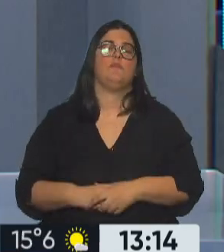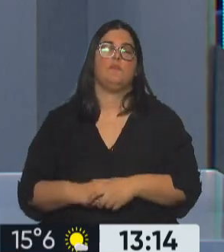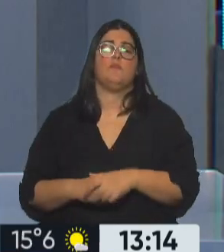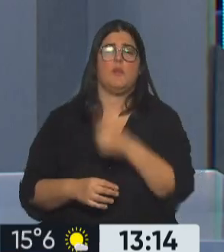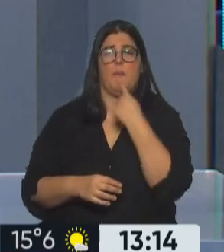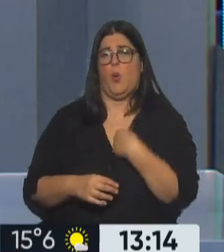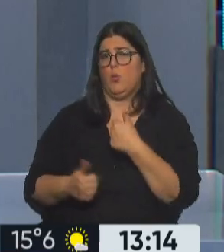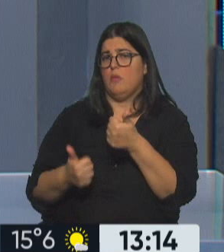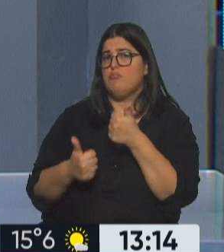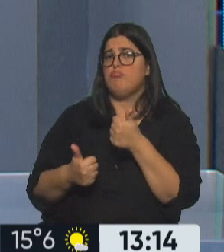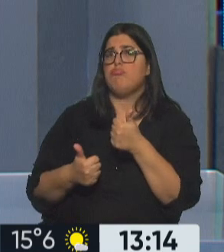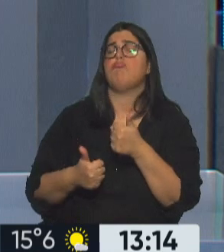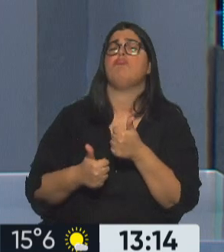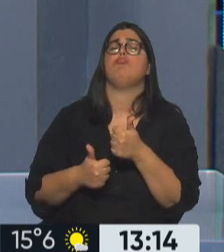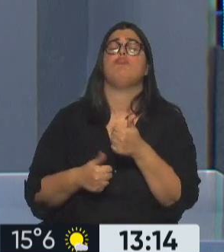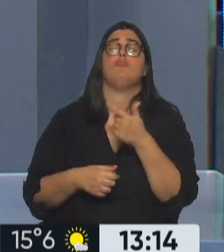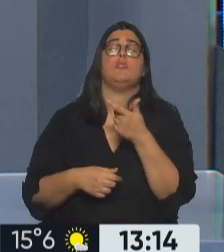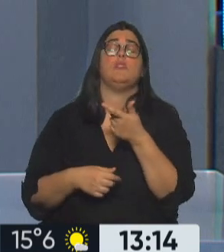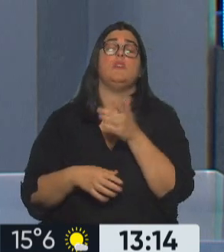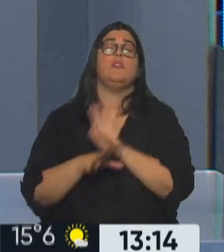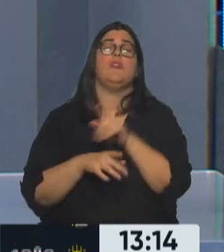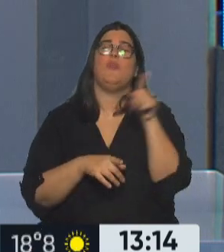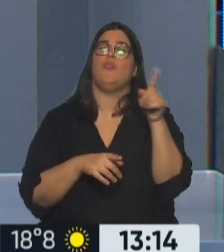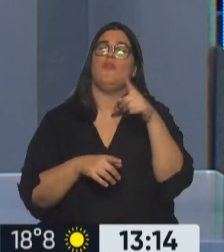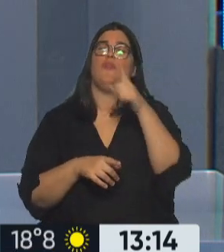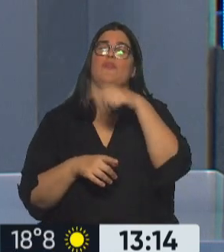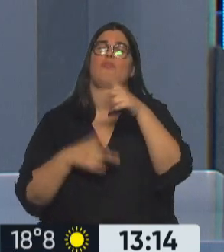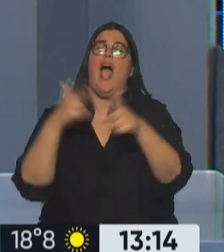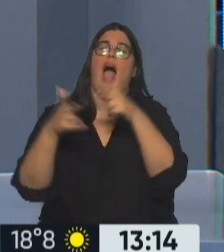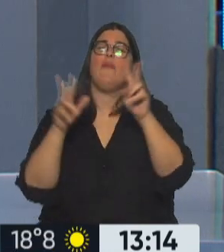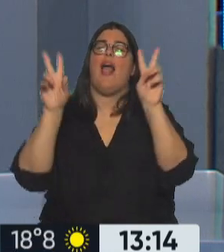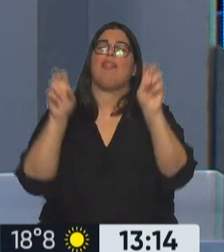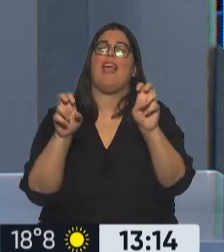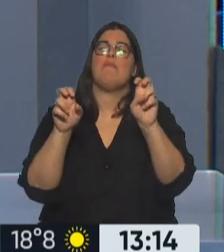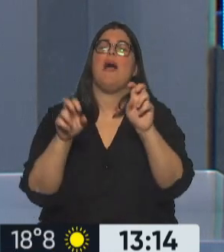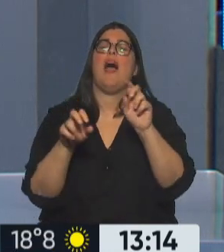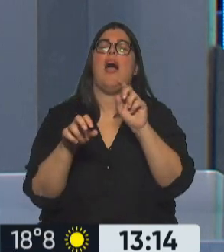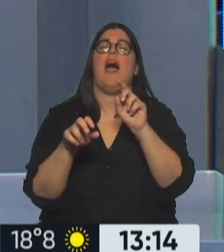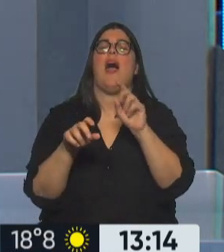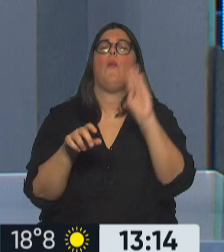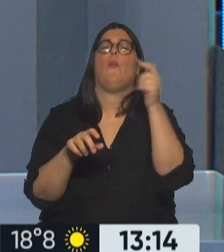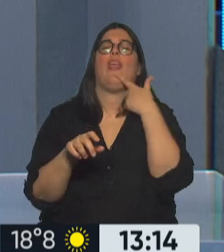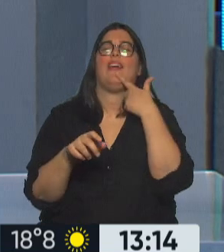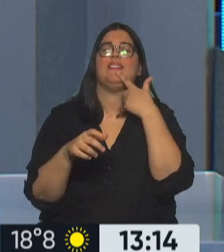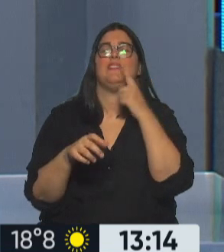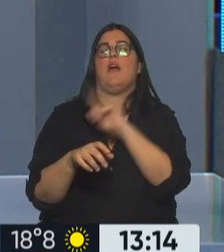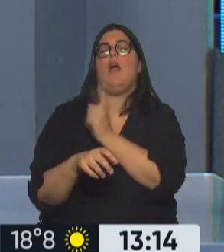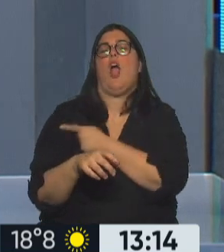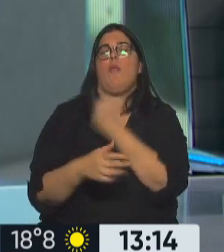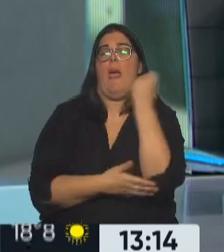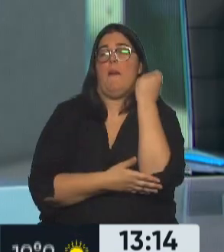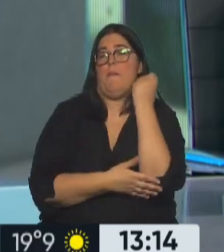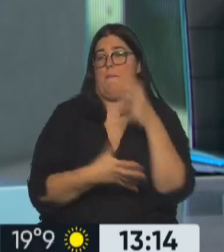buena pregunta. De hecho, cuando se hace referencia al aumento en el poder económico de los BRICS, lo que está detrás es